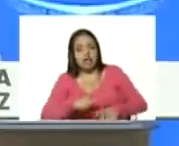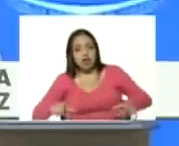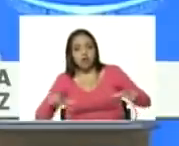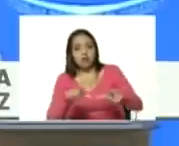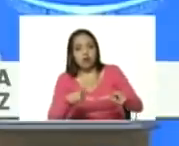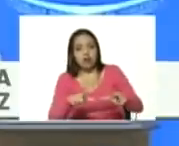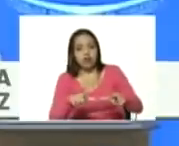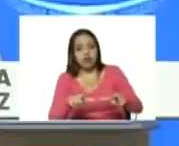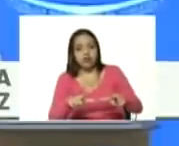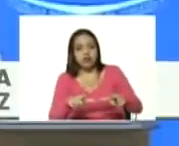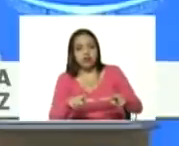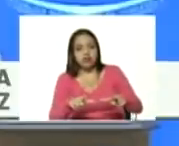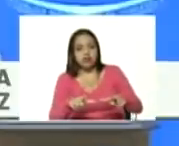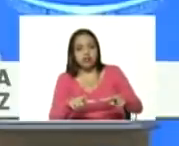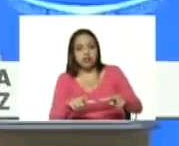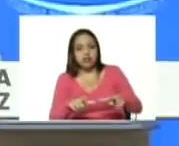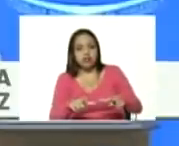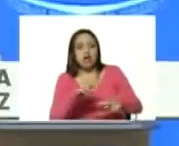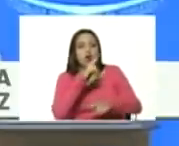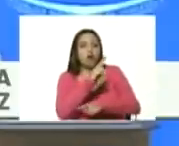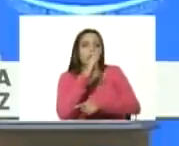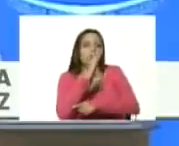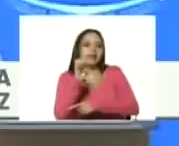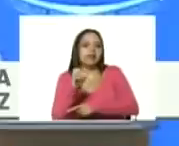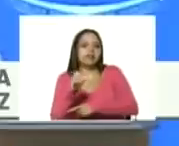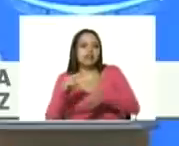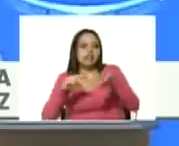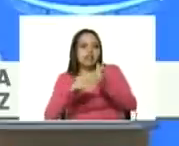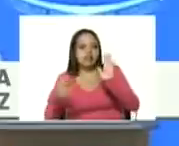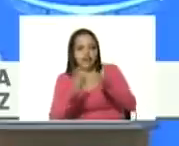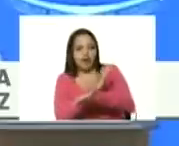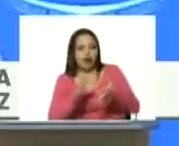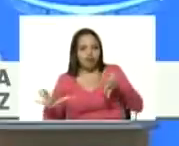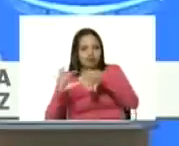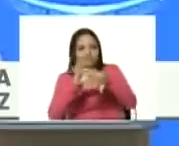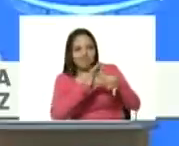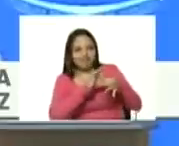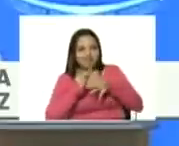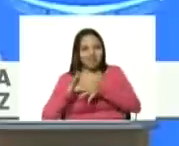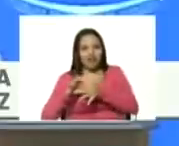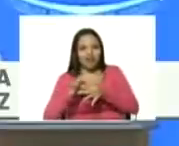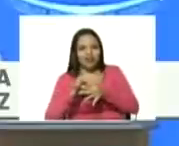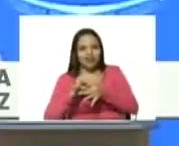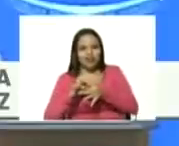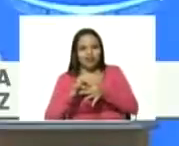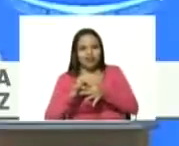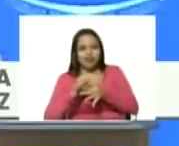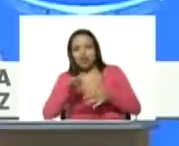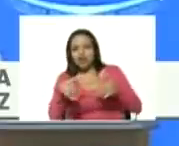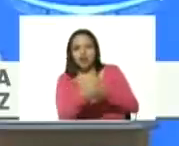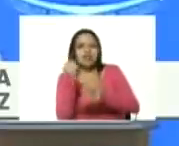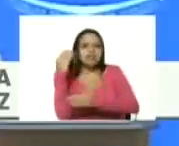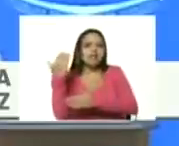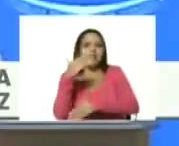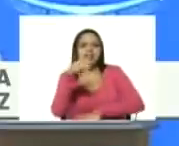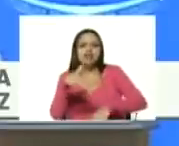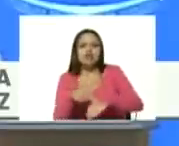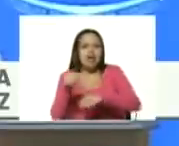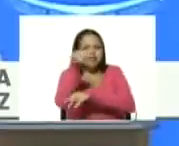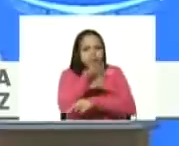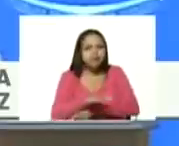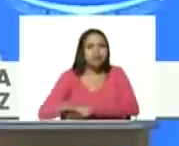sede de la llamada UIP, la Unión Interparlamentaria, que agrupa a los parlamentos del mundo entero. Viajamos